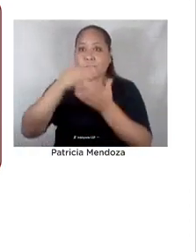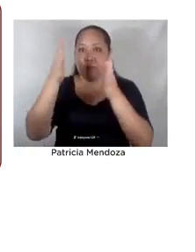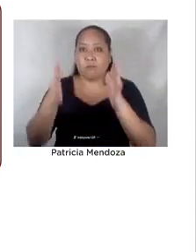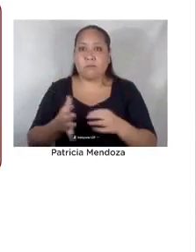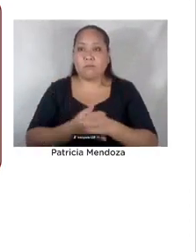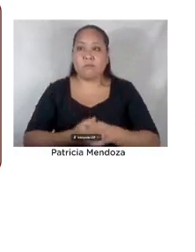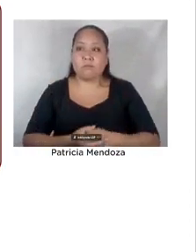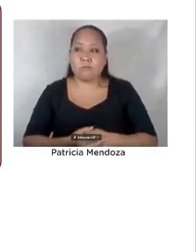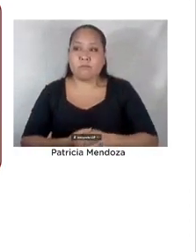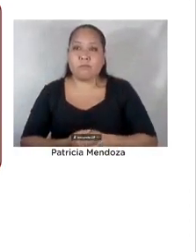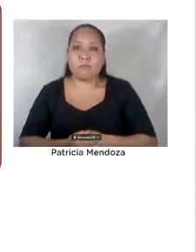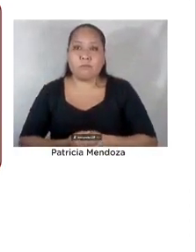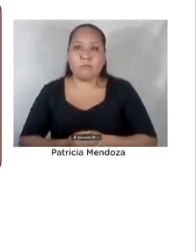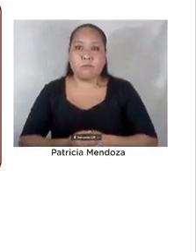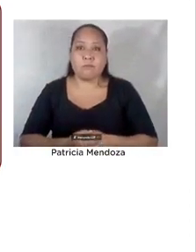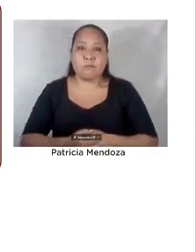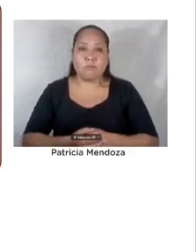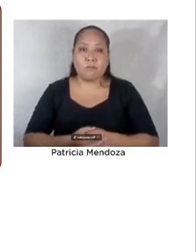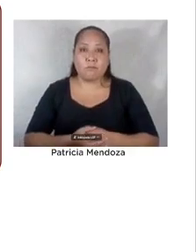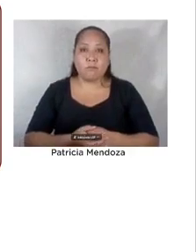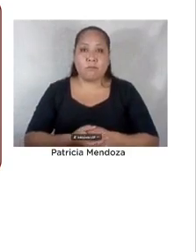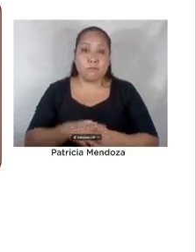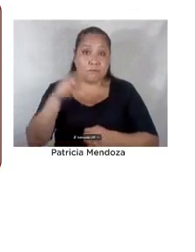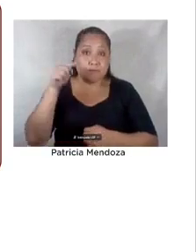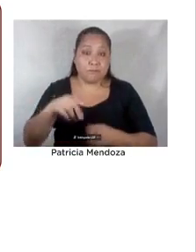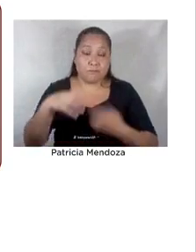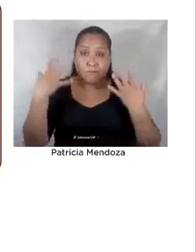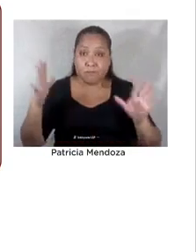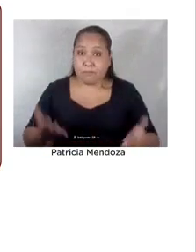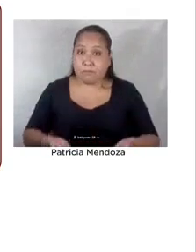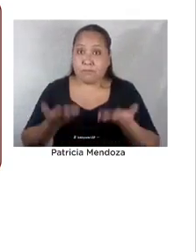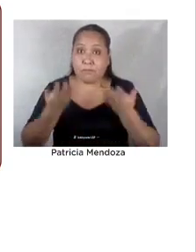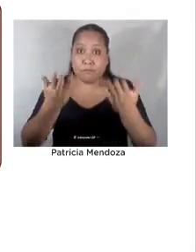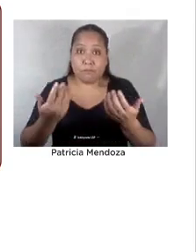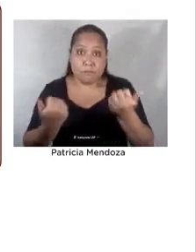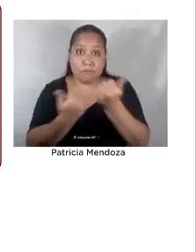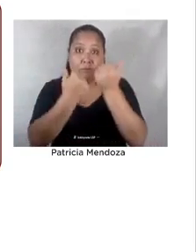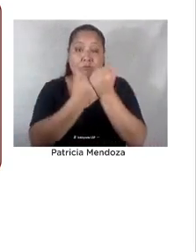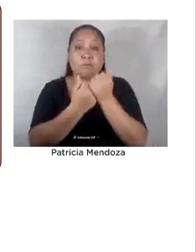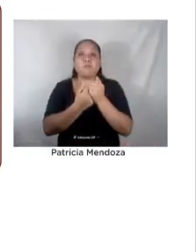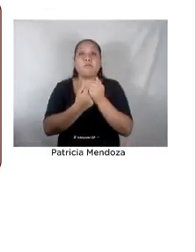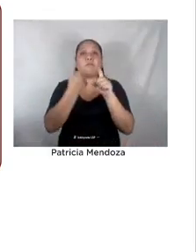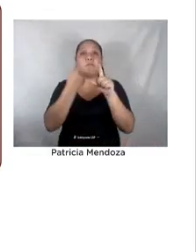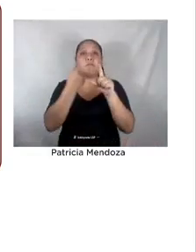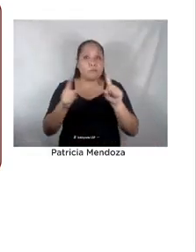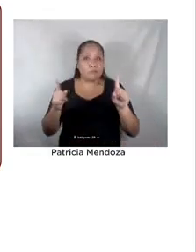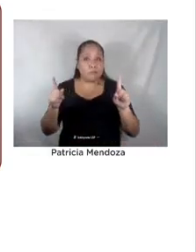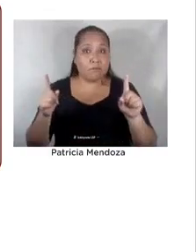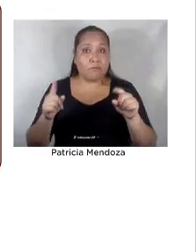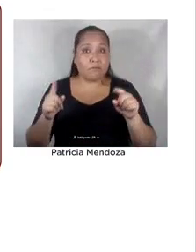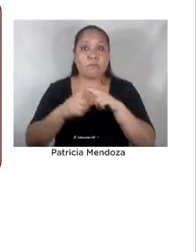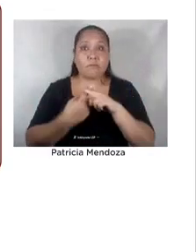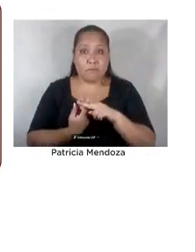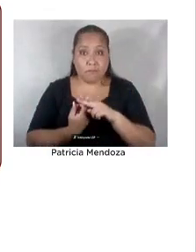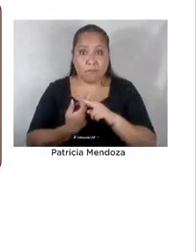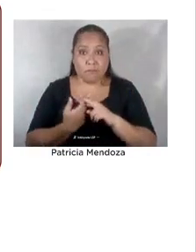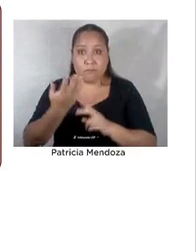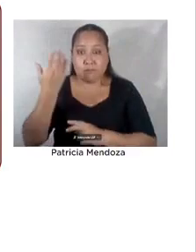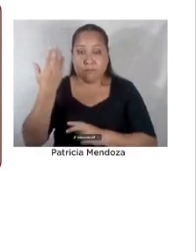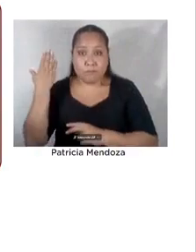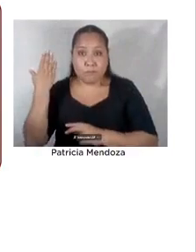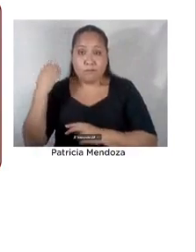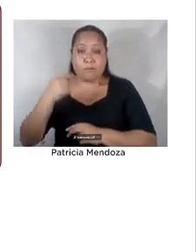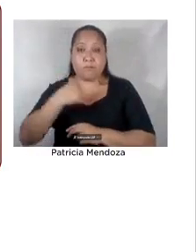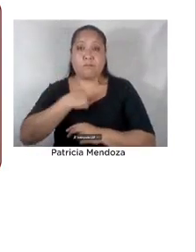¿no? Nuevamente, aquí ya estamos brindando soporte, pero empezó, y lo voy a decir como karma, empezó porque primero